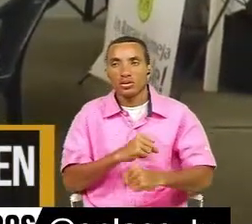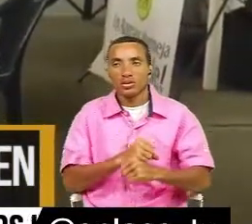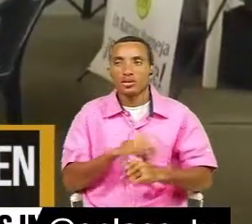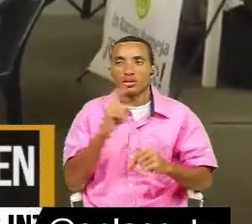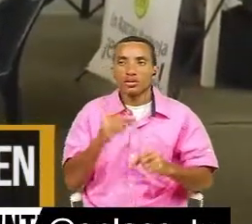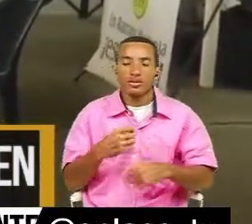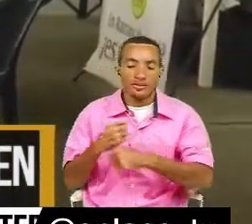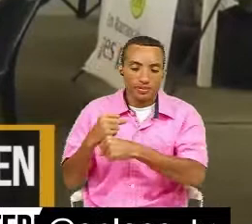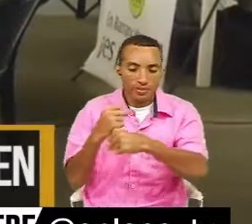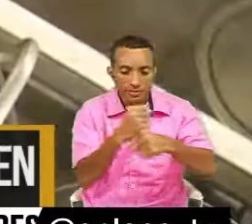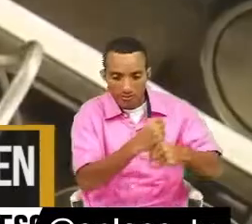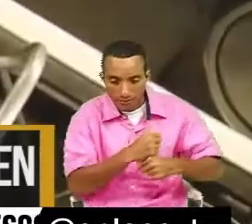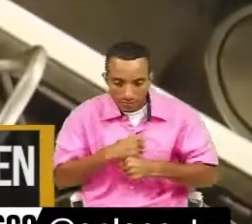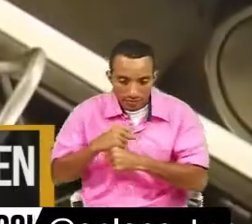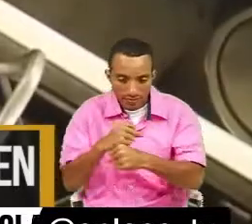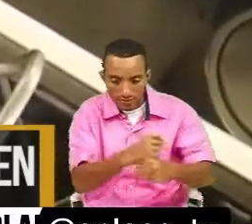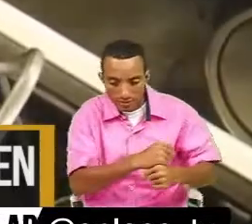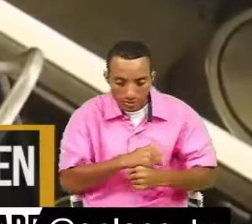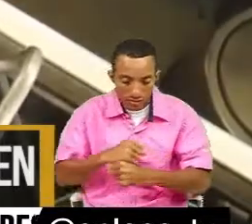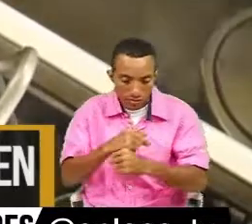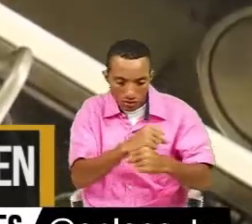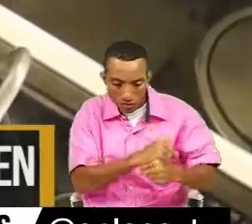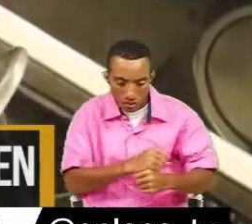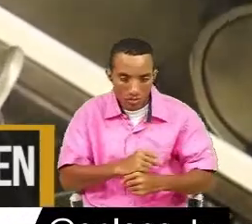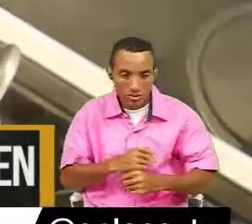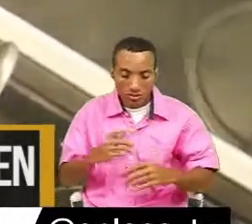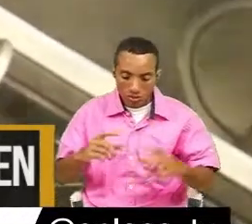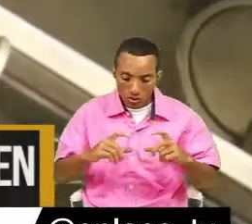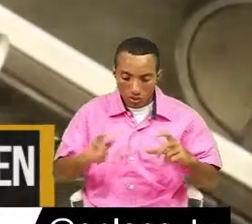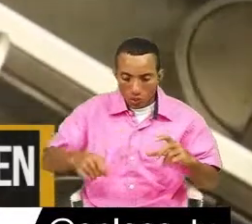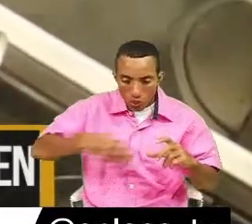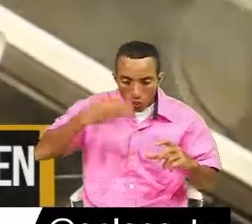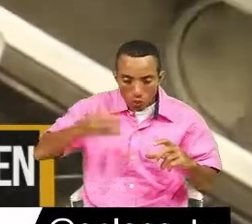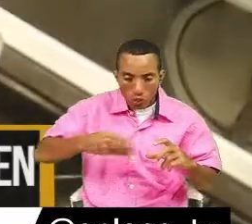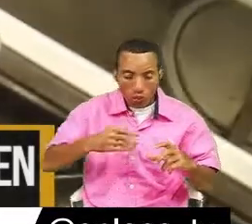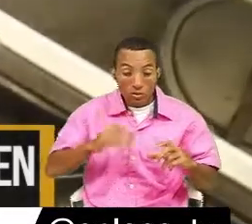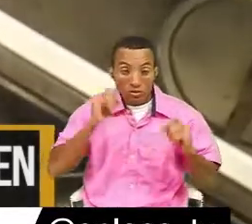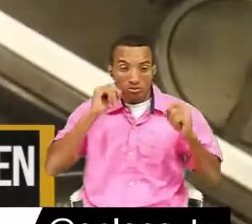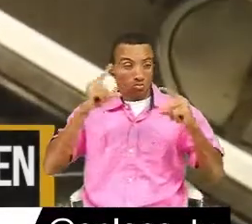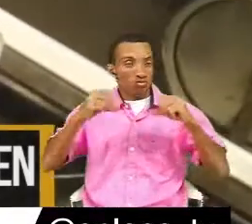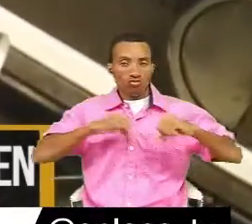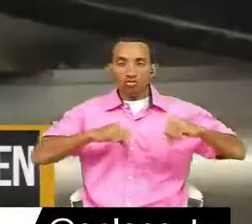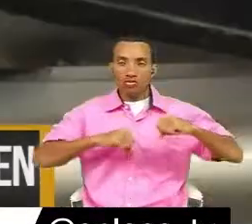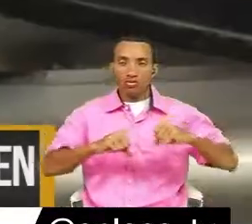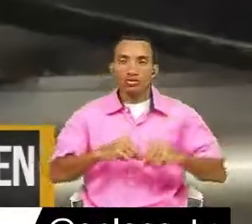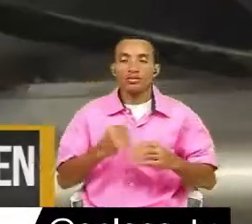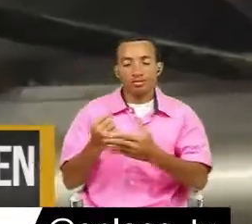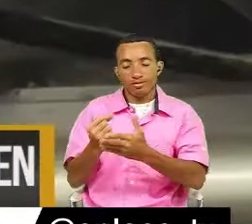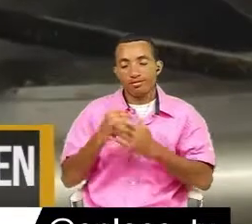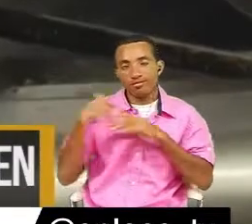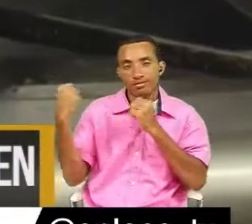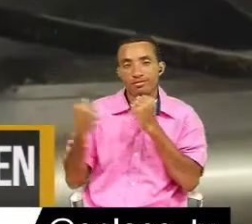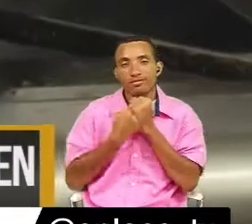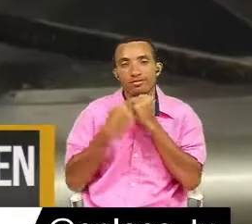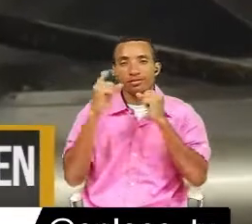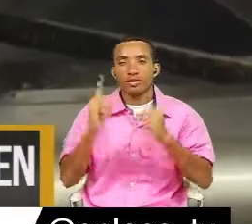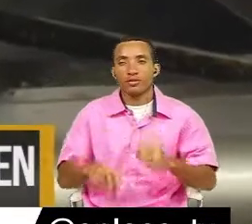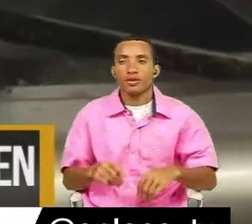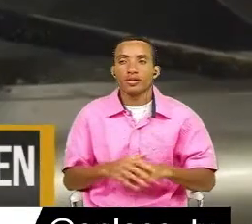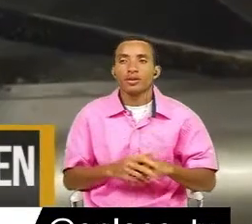famoso Sancocho Levantamuertos. Entonces, que nos acompañen esta vez, no solamente vamos a hacer